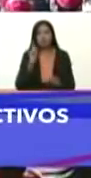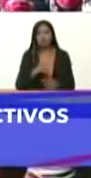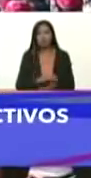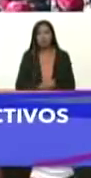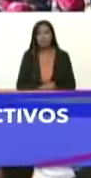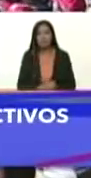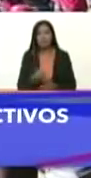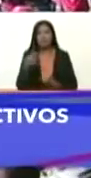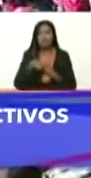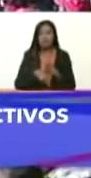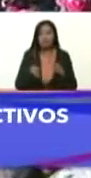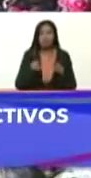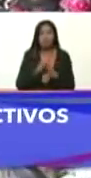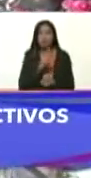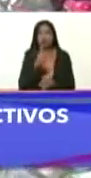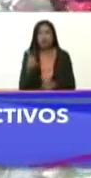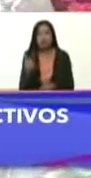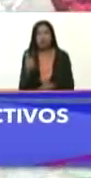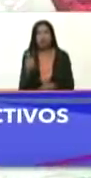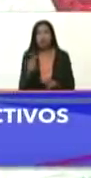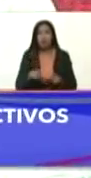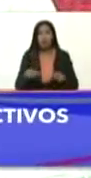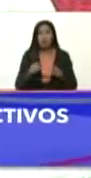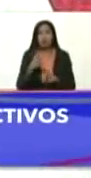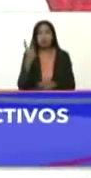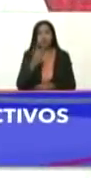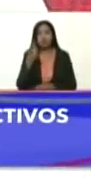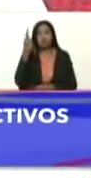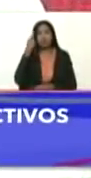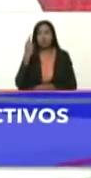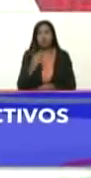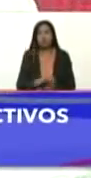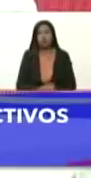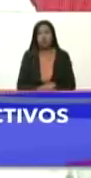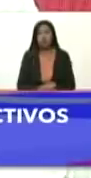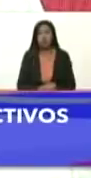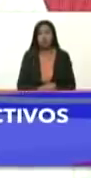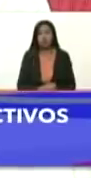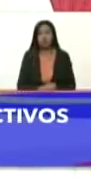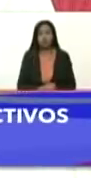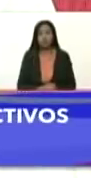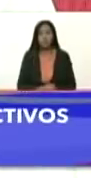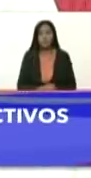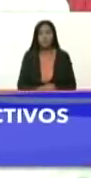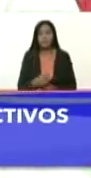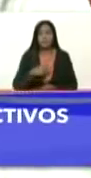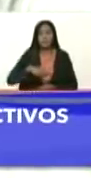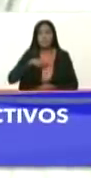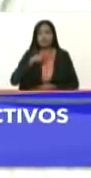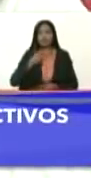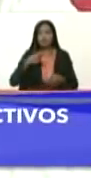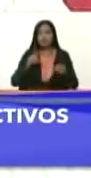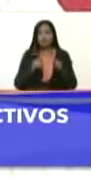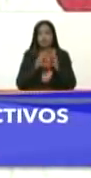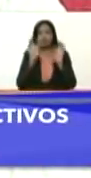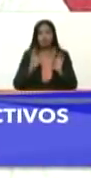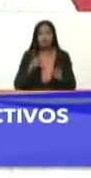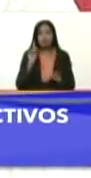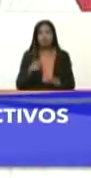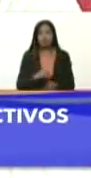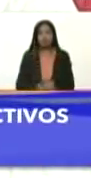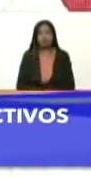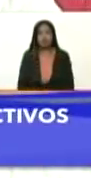debatir con profundidad en cada una de las mesas durante dos días, con pasión, con patriotismo,